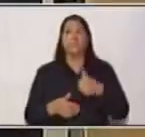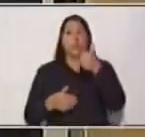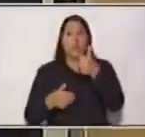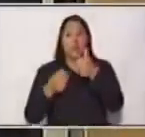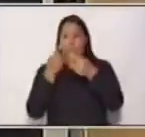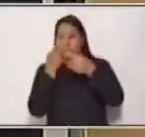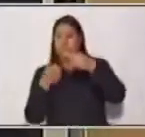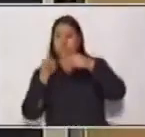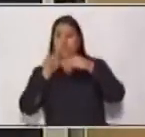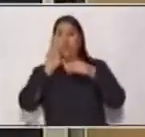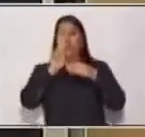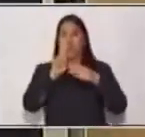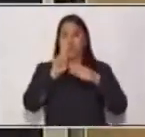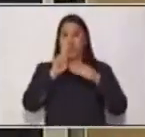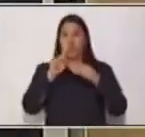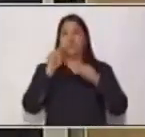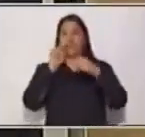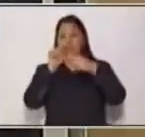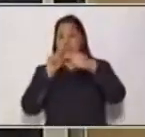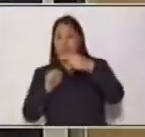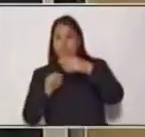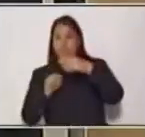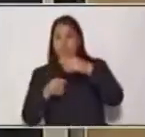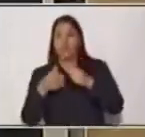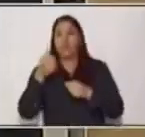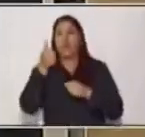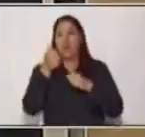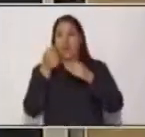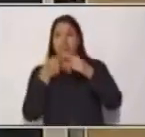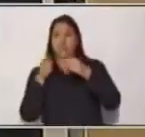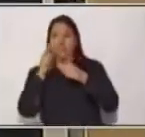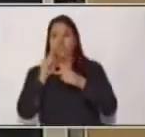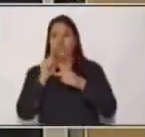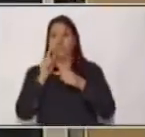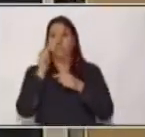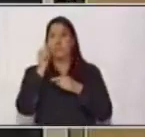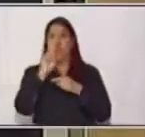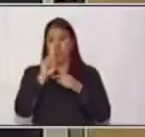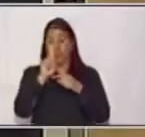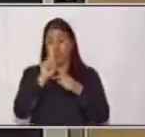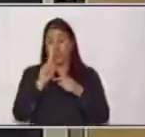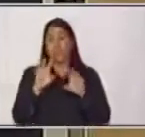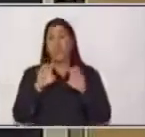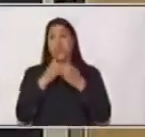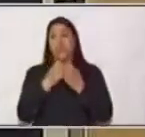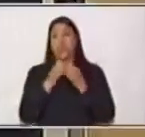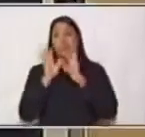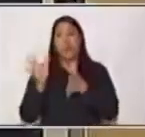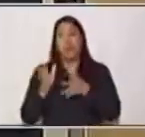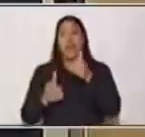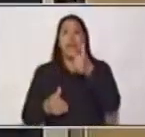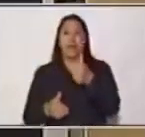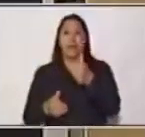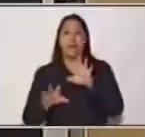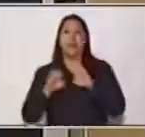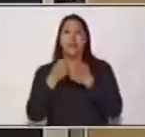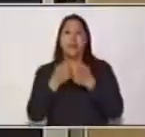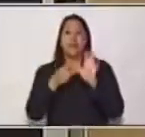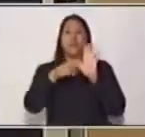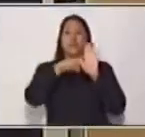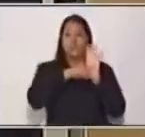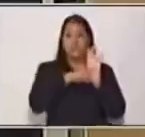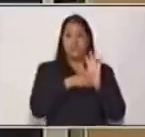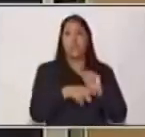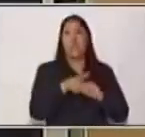a la 1 me queda A. ¿Ves? Restamos 2 menos 1 es